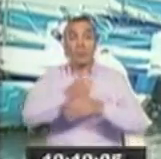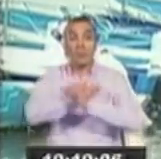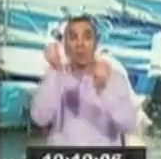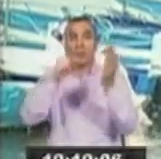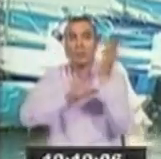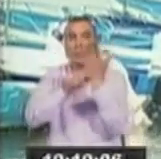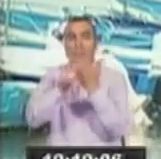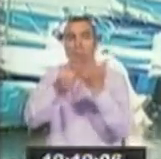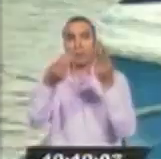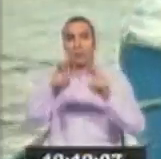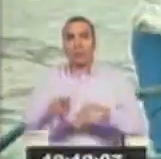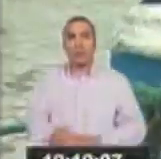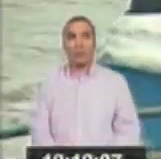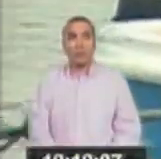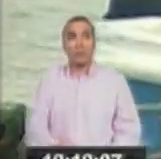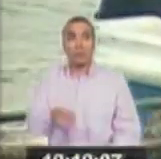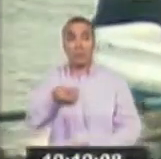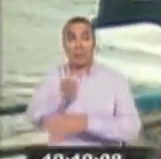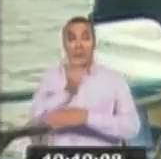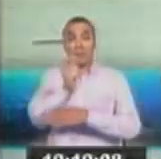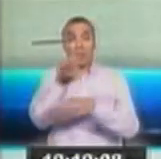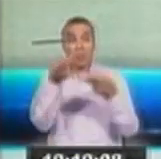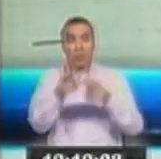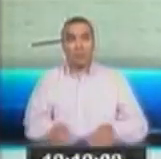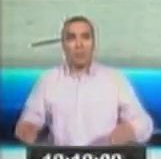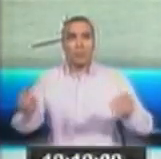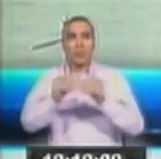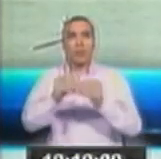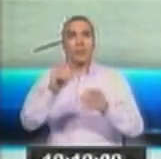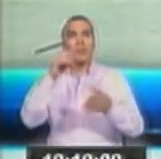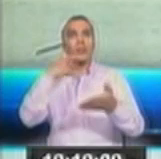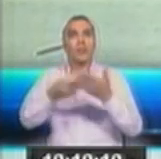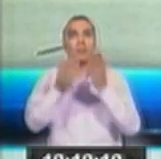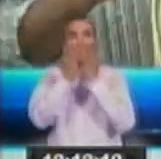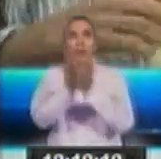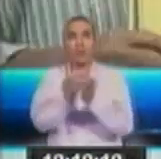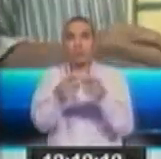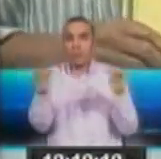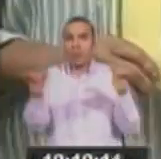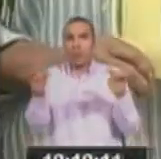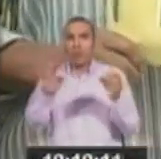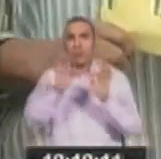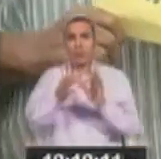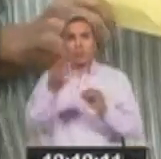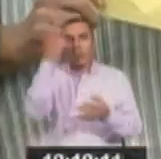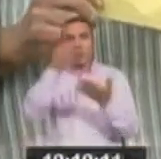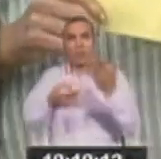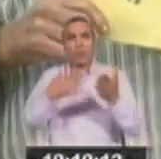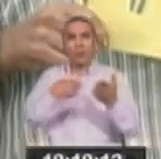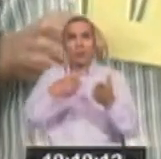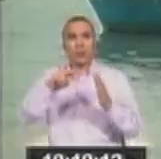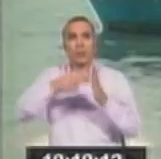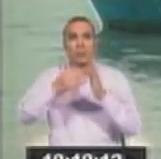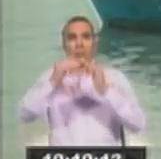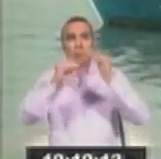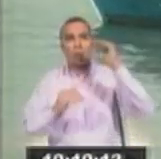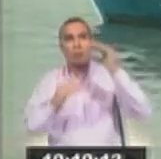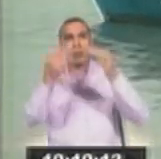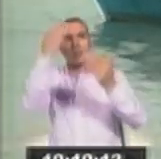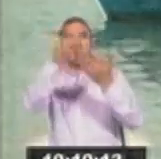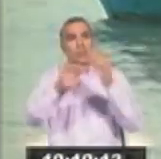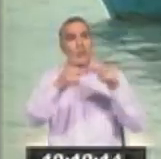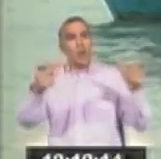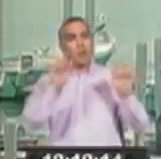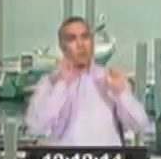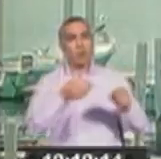ministro Pablo Campana. Los pescadores piden también se reclasifique a las embarcaciones, ya que dicen se encuentran en desventaja, corriendo peligro luego